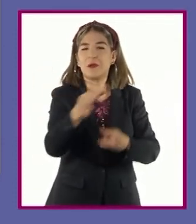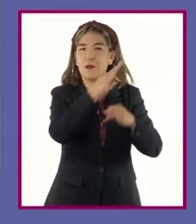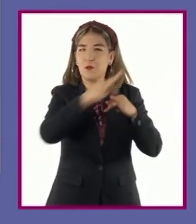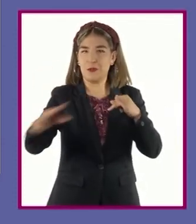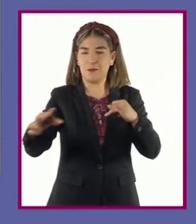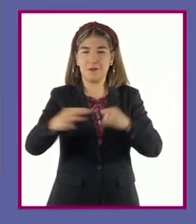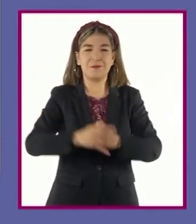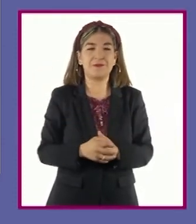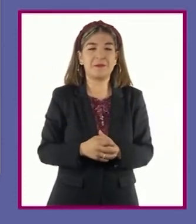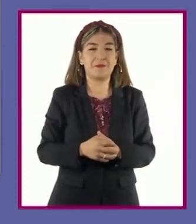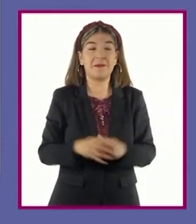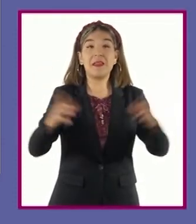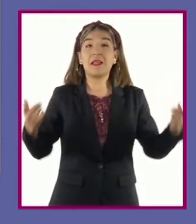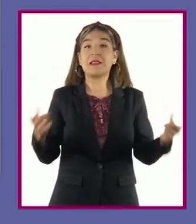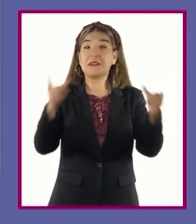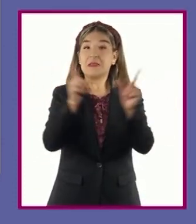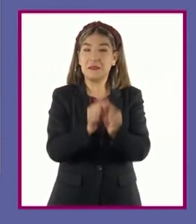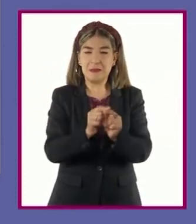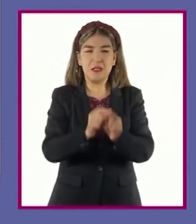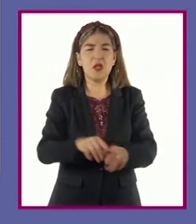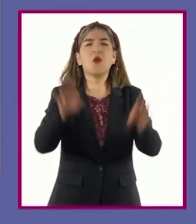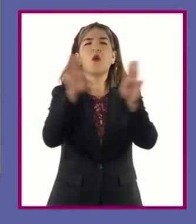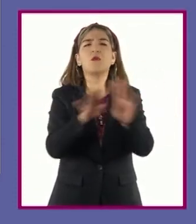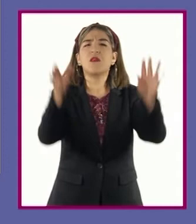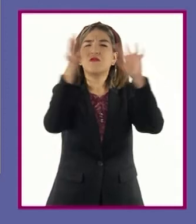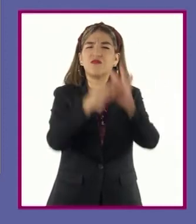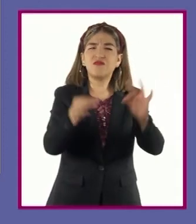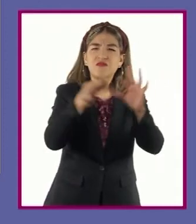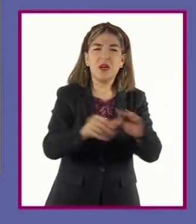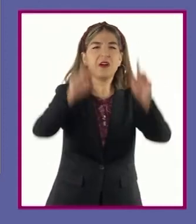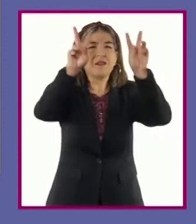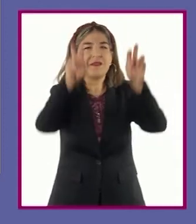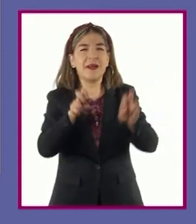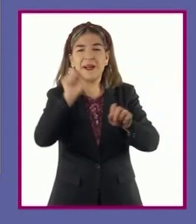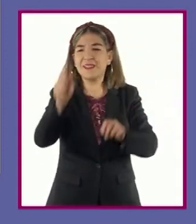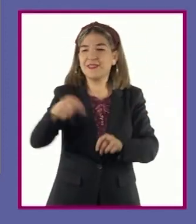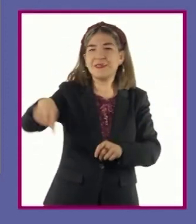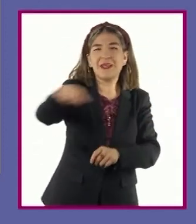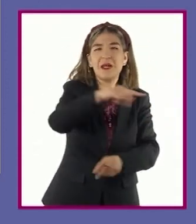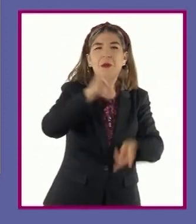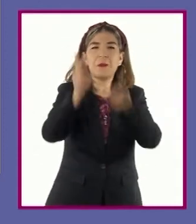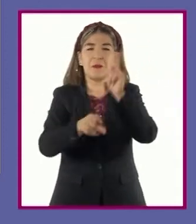Cierre. Haz un breve resumen con algunas citas o frases de lo dicho.